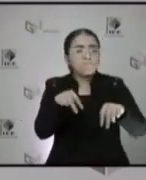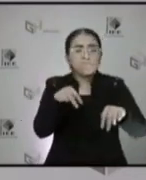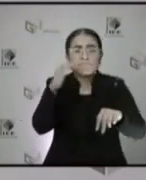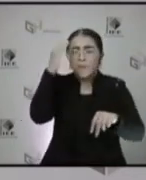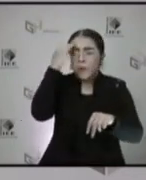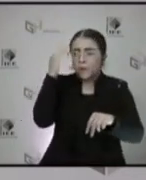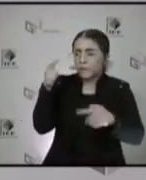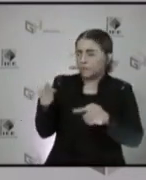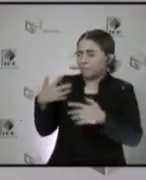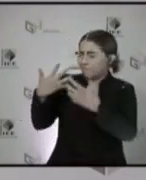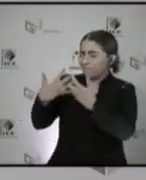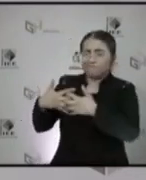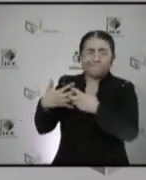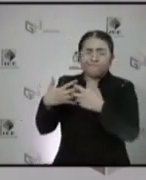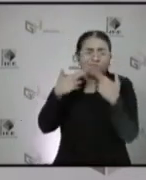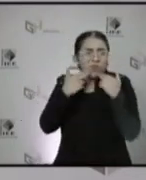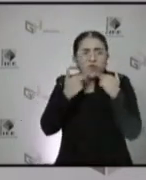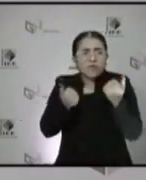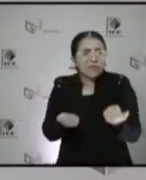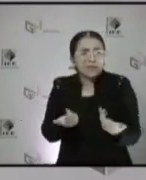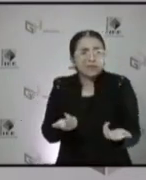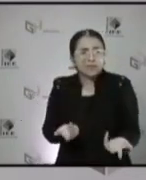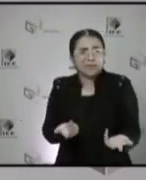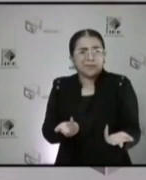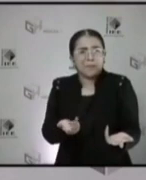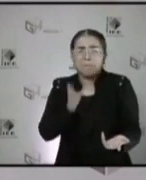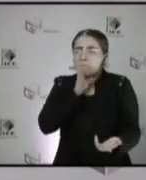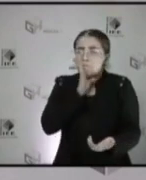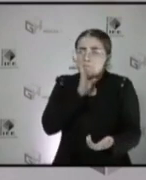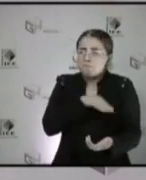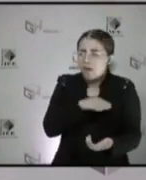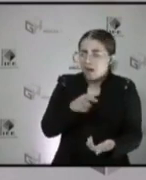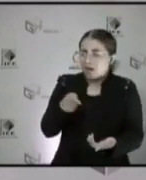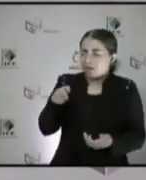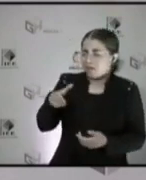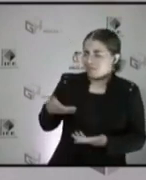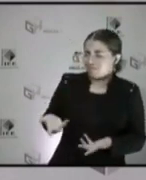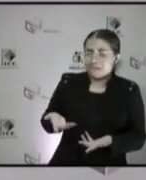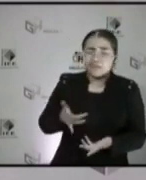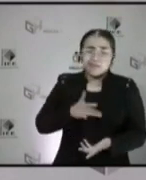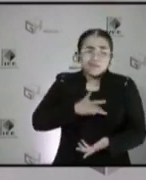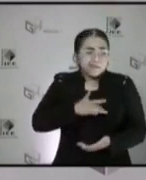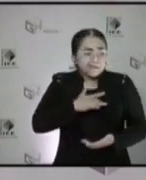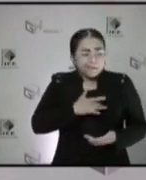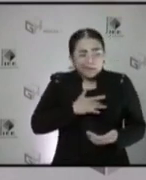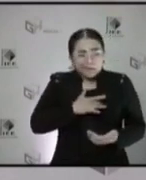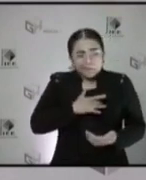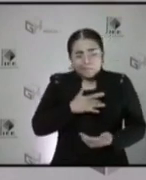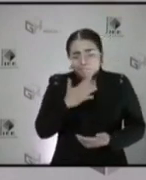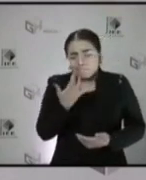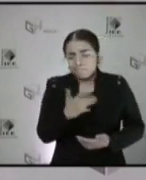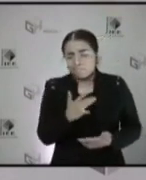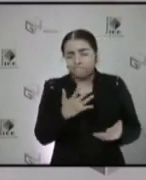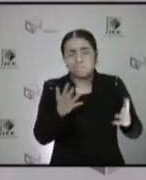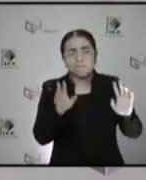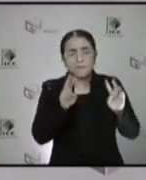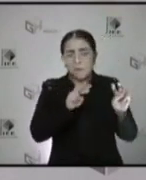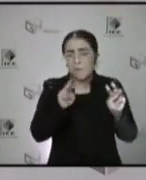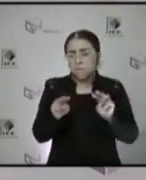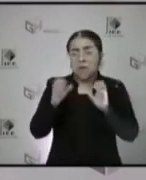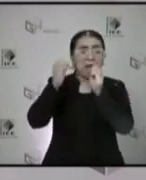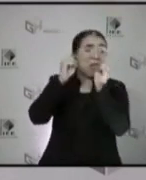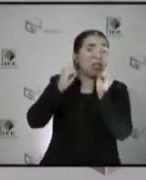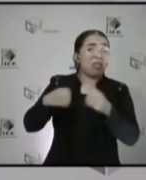que no funcionan, obras en mal estado, obras que duele ver cómo las dejan abandonadas,